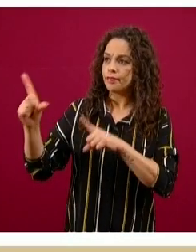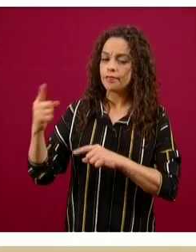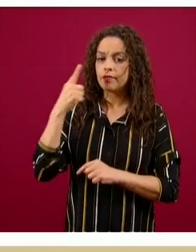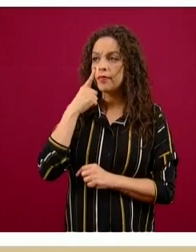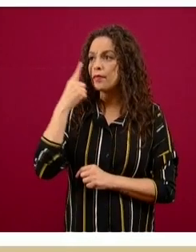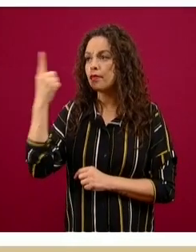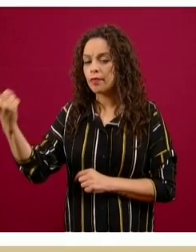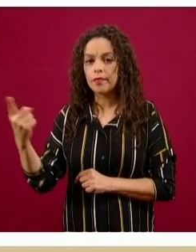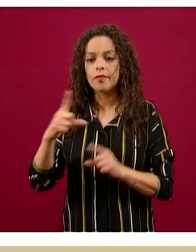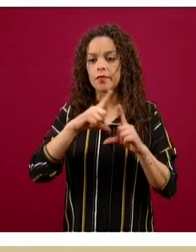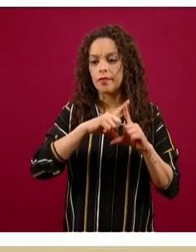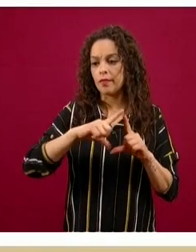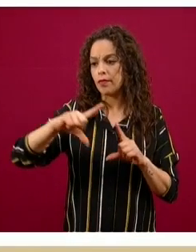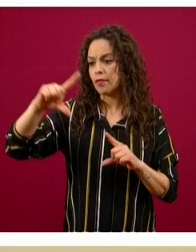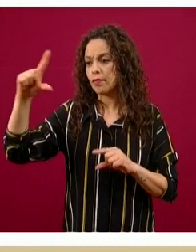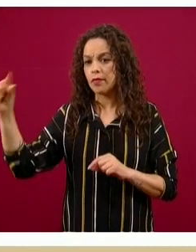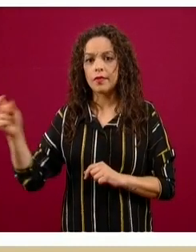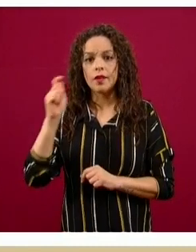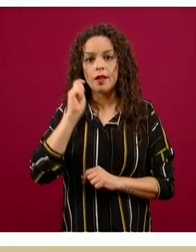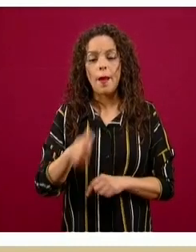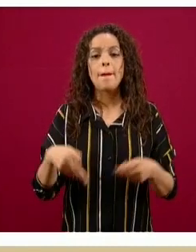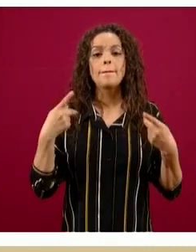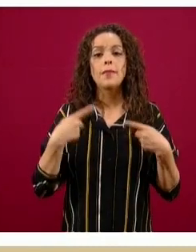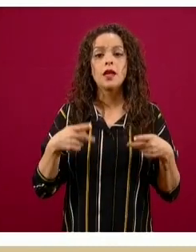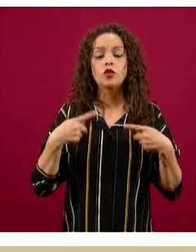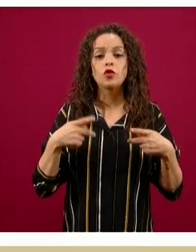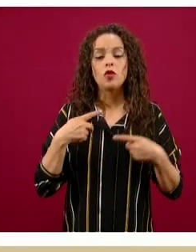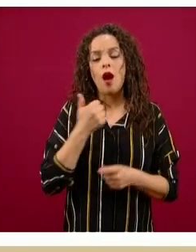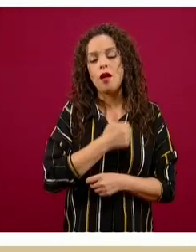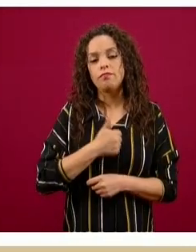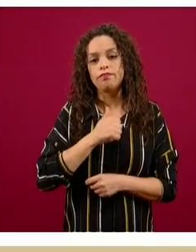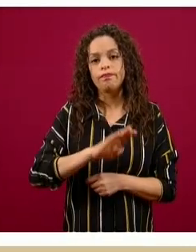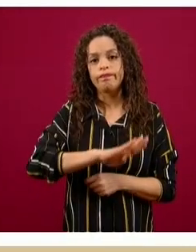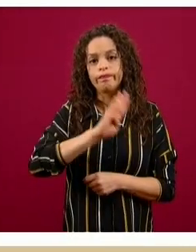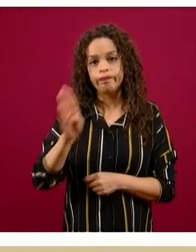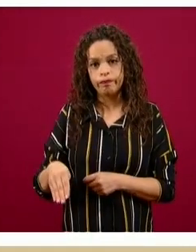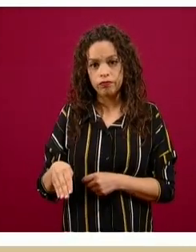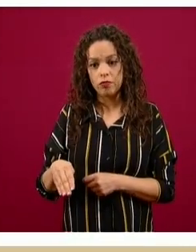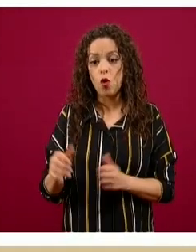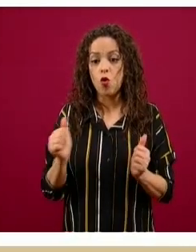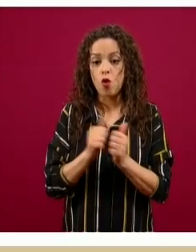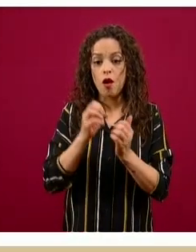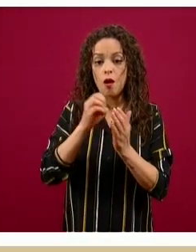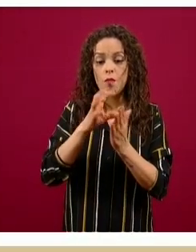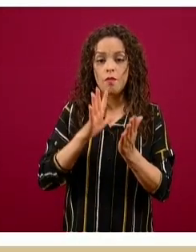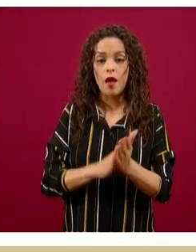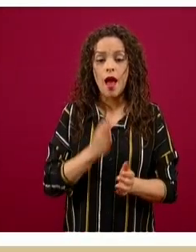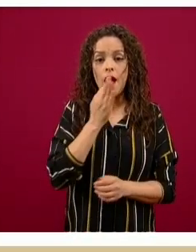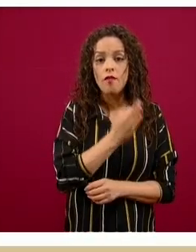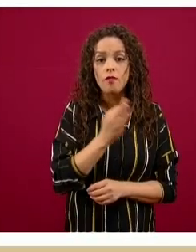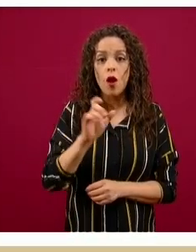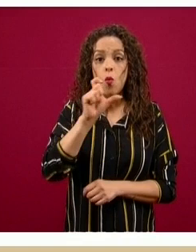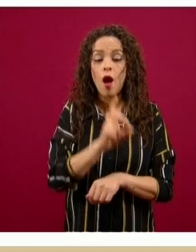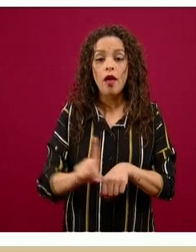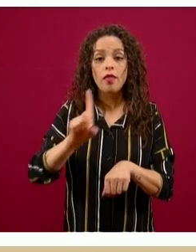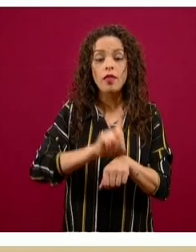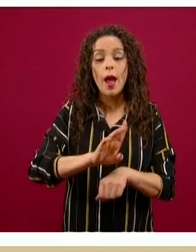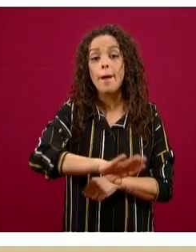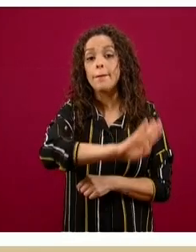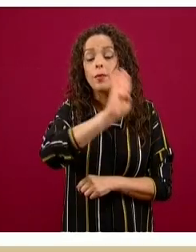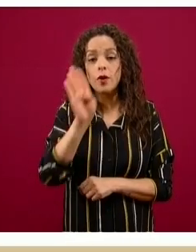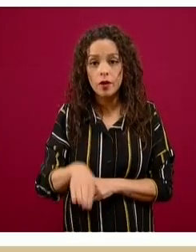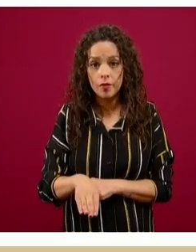la distribución de las personas que han fallecido por fecha en la cual ocurrió la defunción, y también